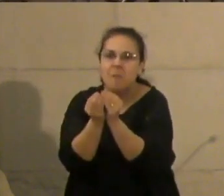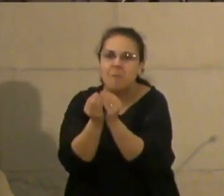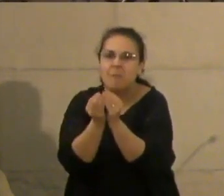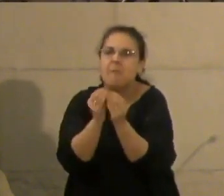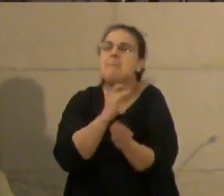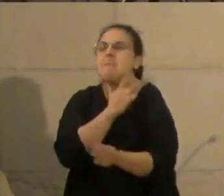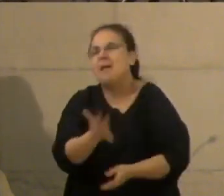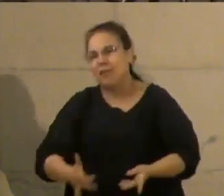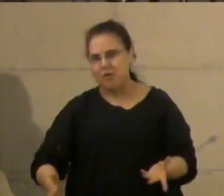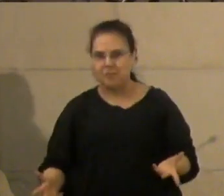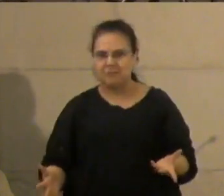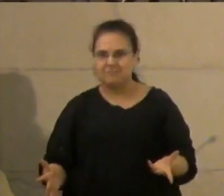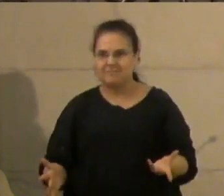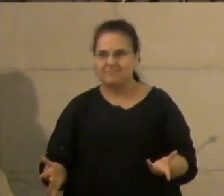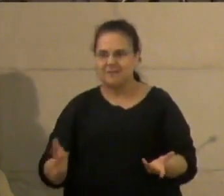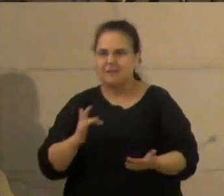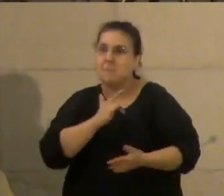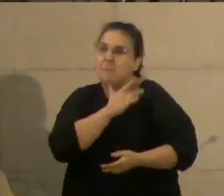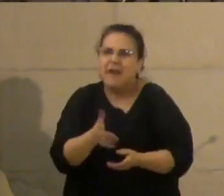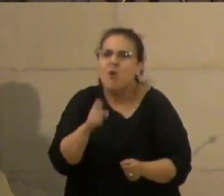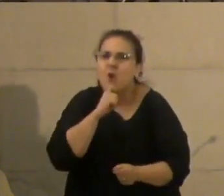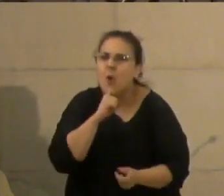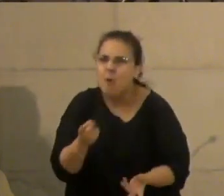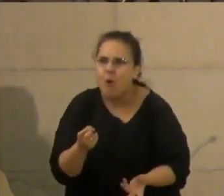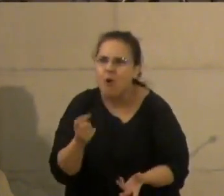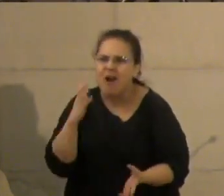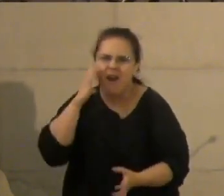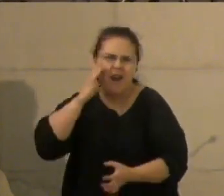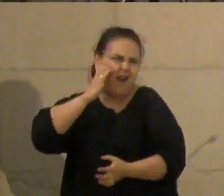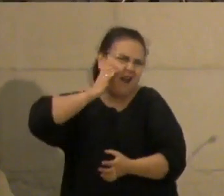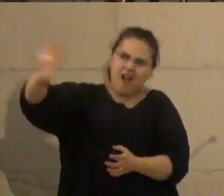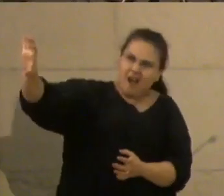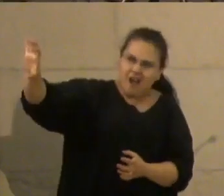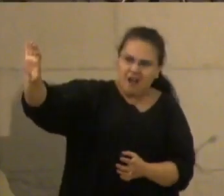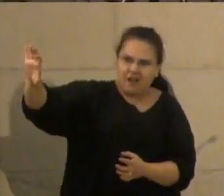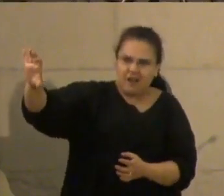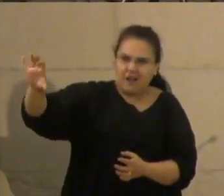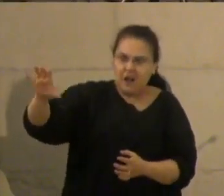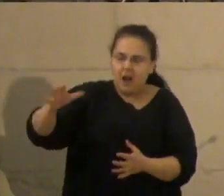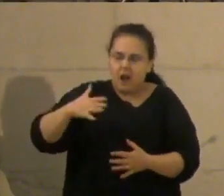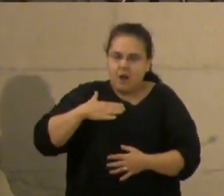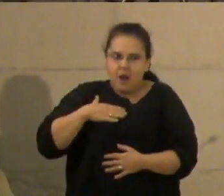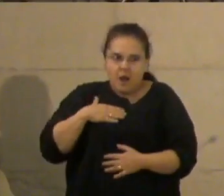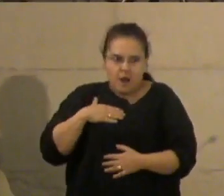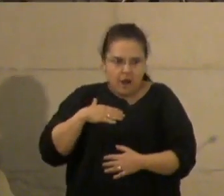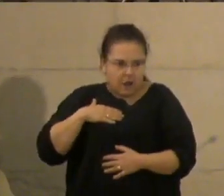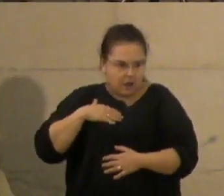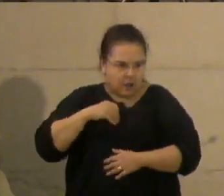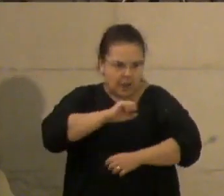Un perdón que se traduce en un grito, como nos dice, que interpeló a todos y quizá se quedó grabado en el corazón de Pablo.